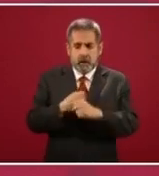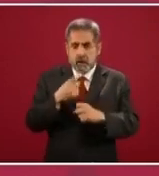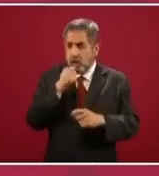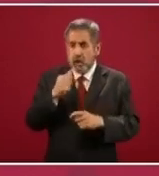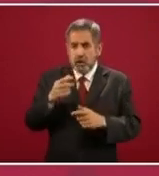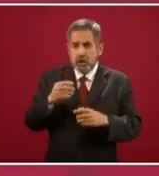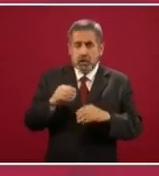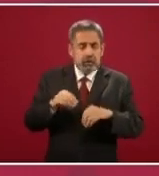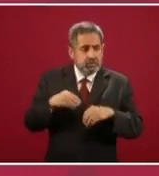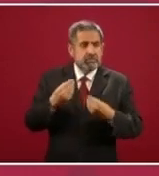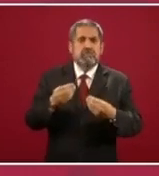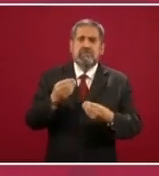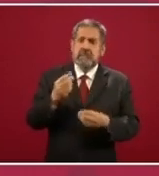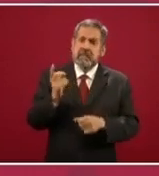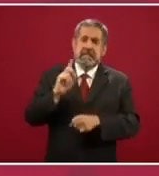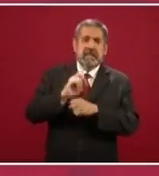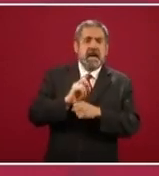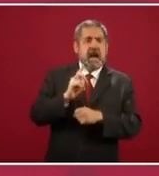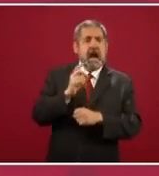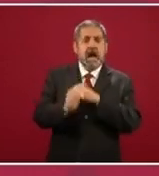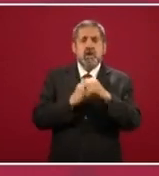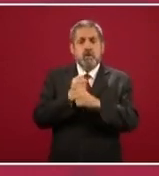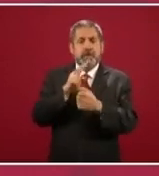que quede el 22.